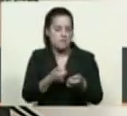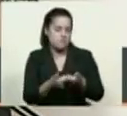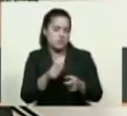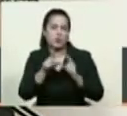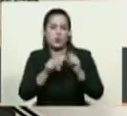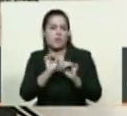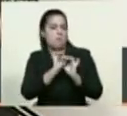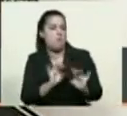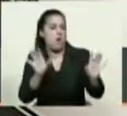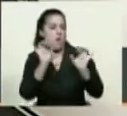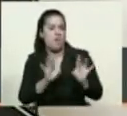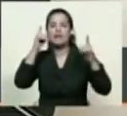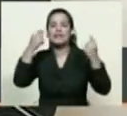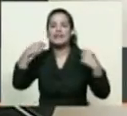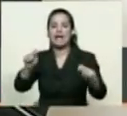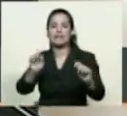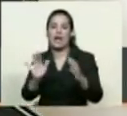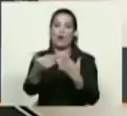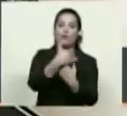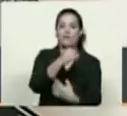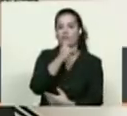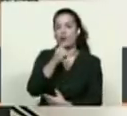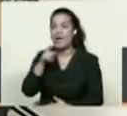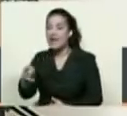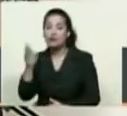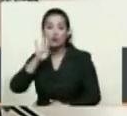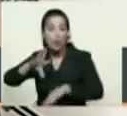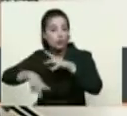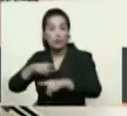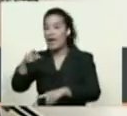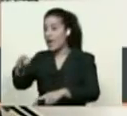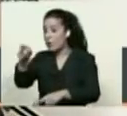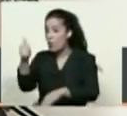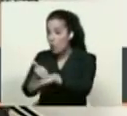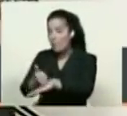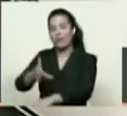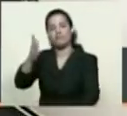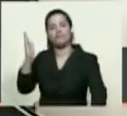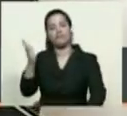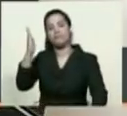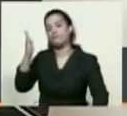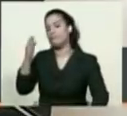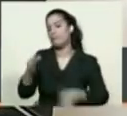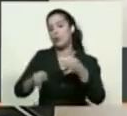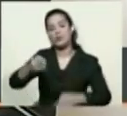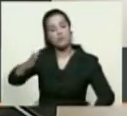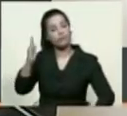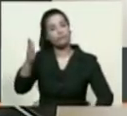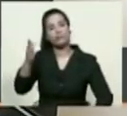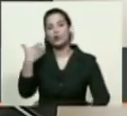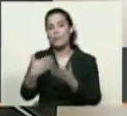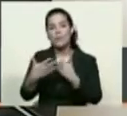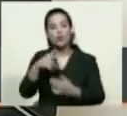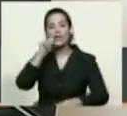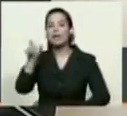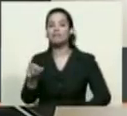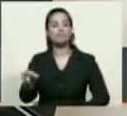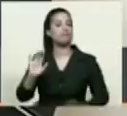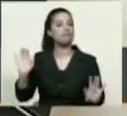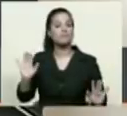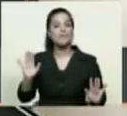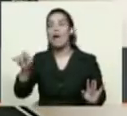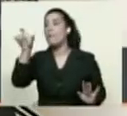de patrañas para tratar de tapar la espantosa corrupción, van a pagar ante la justicia venezolana. Más temprano que tarde,